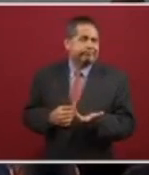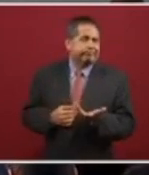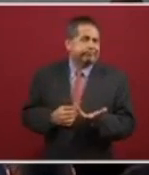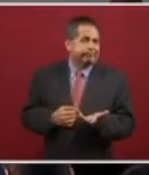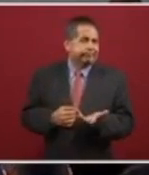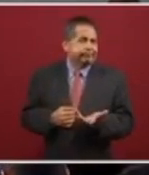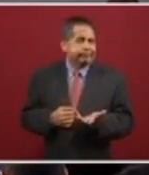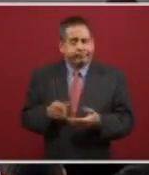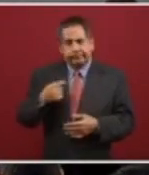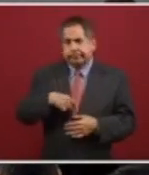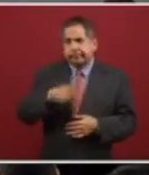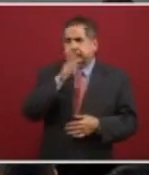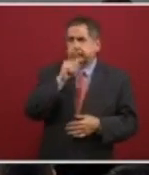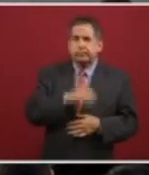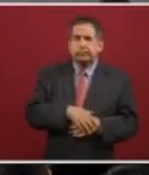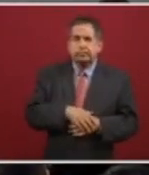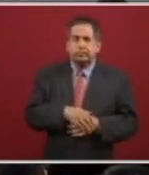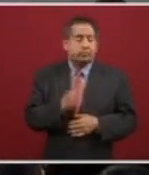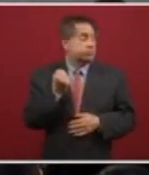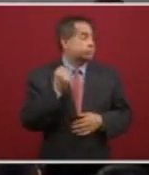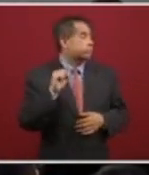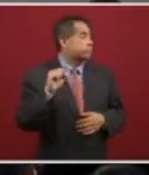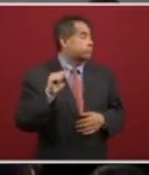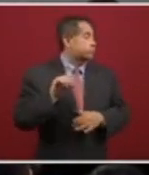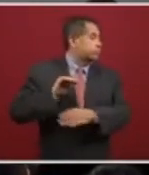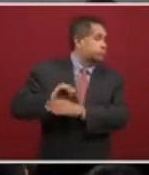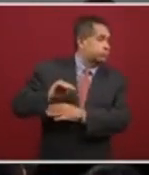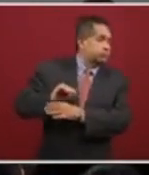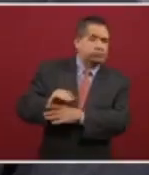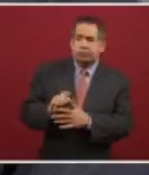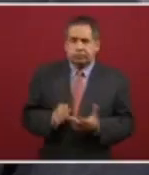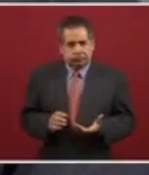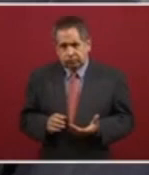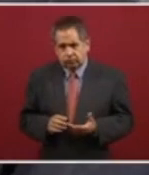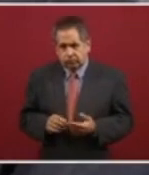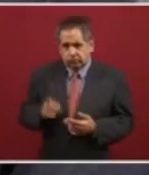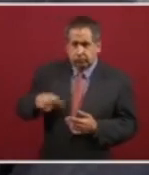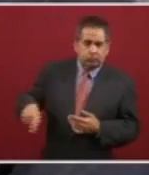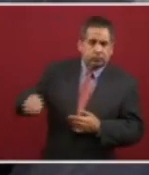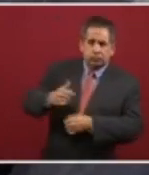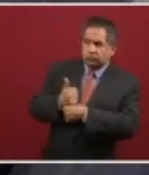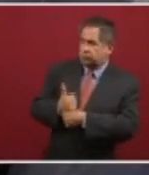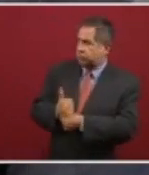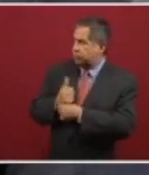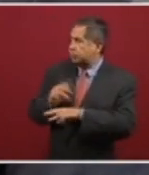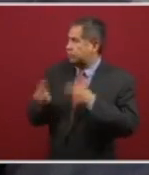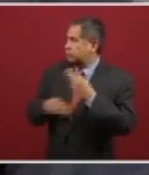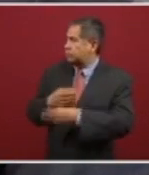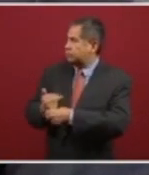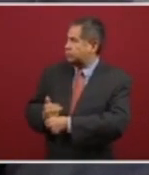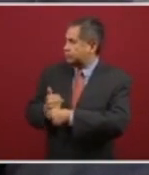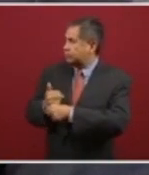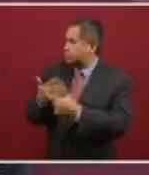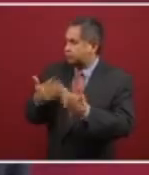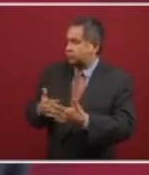podemos dar la espalda a los dolores de la humanidad.